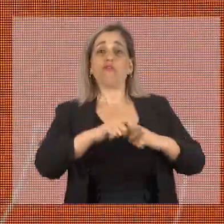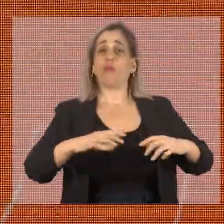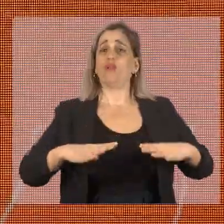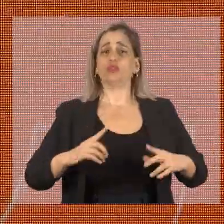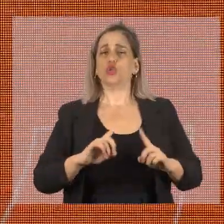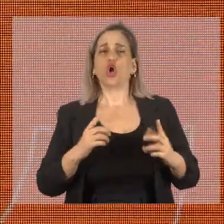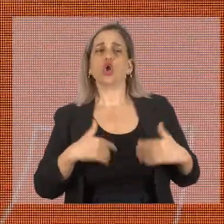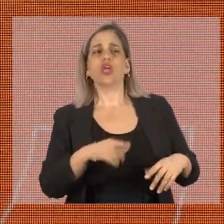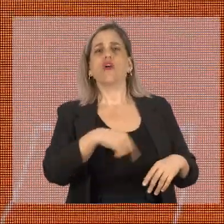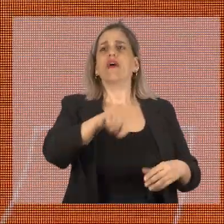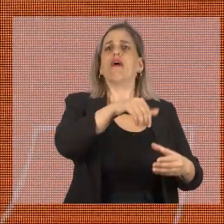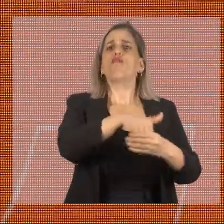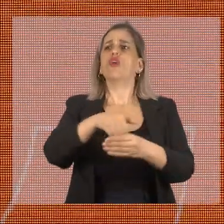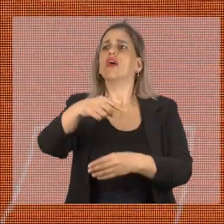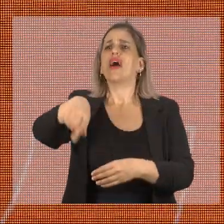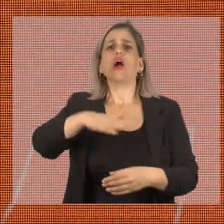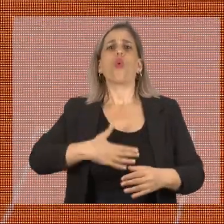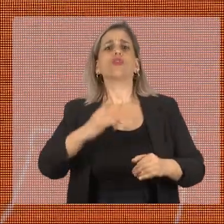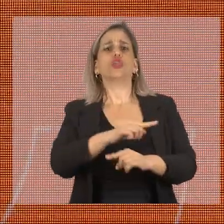Yo no quiero hacer una penca acá porque ya pasó.